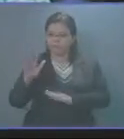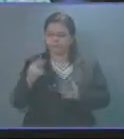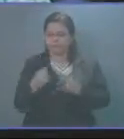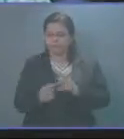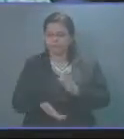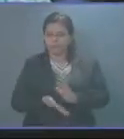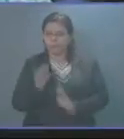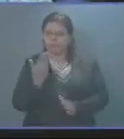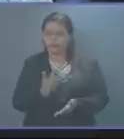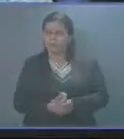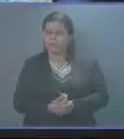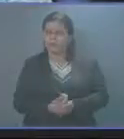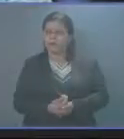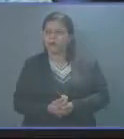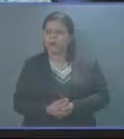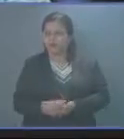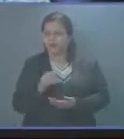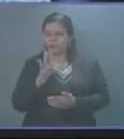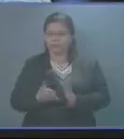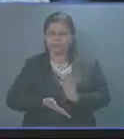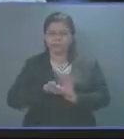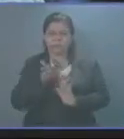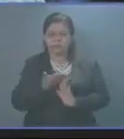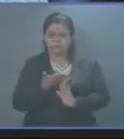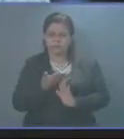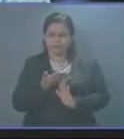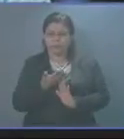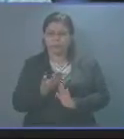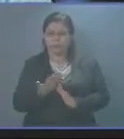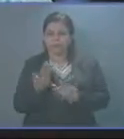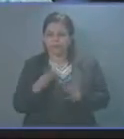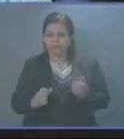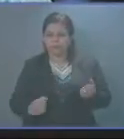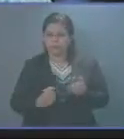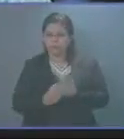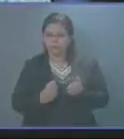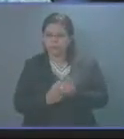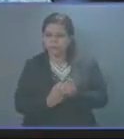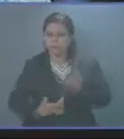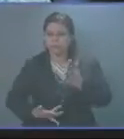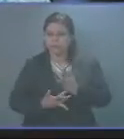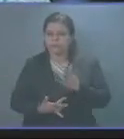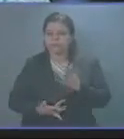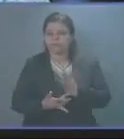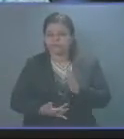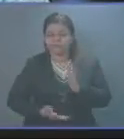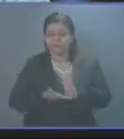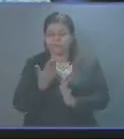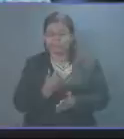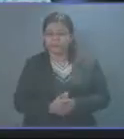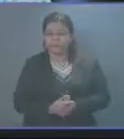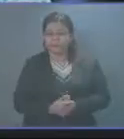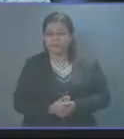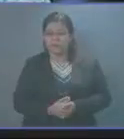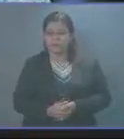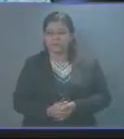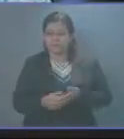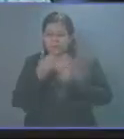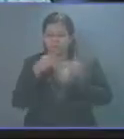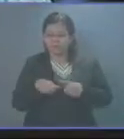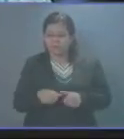nuestro Estado para su desarrollo a través de la cooperación técnica, cultural y financiera,